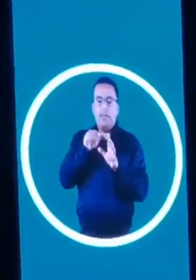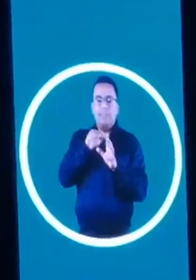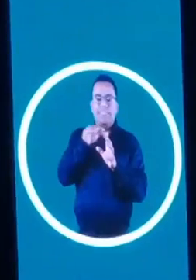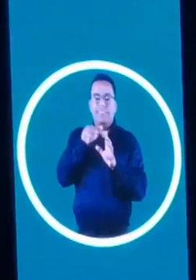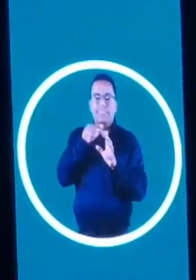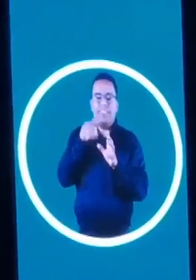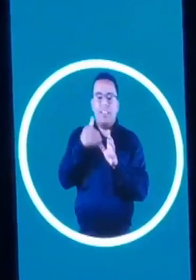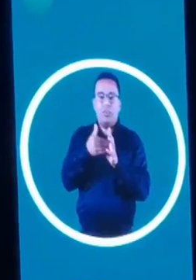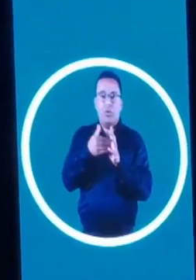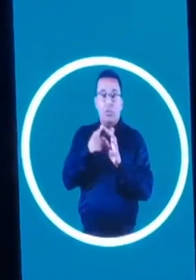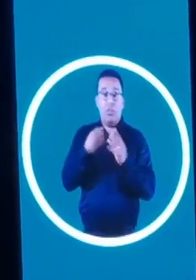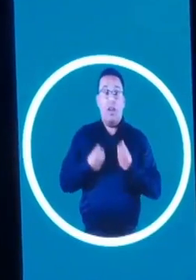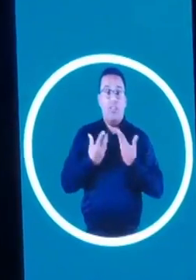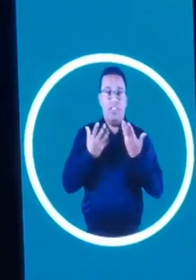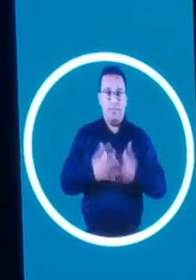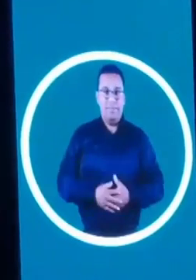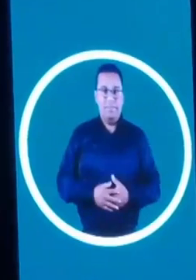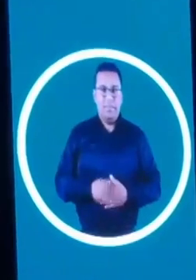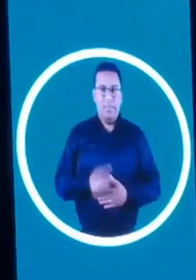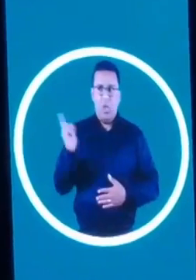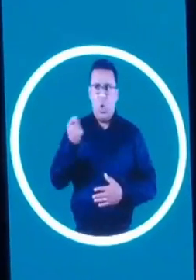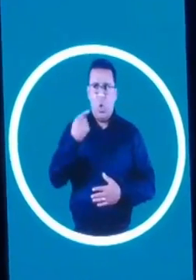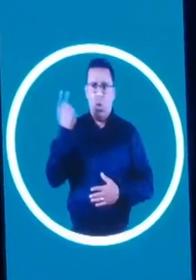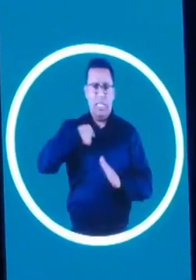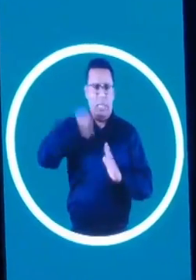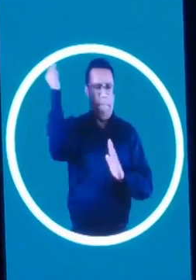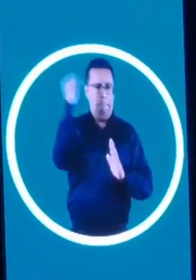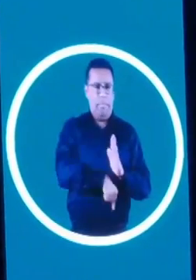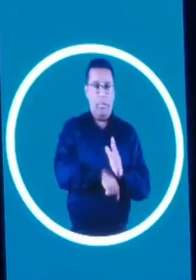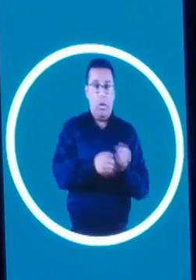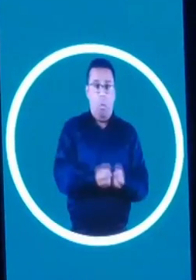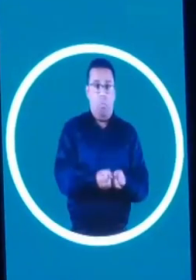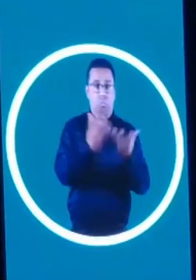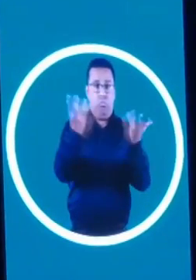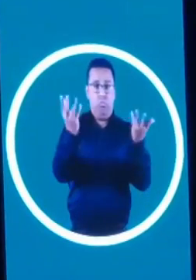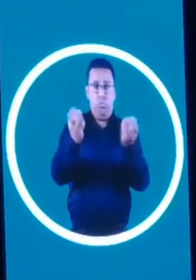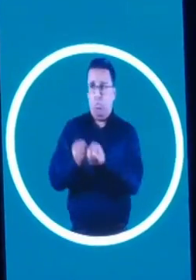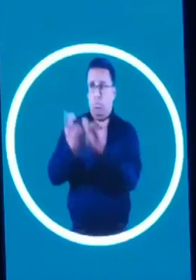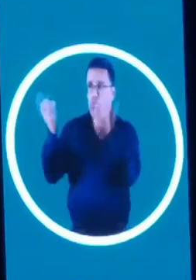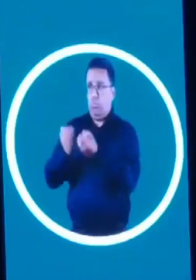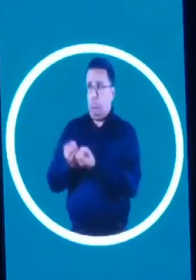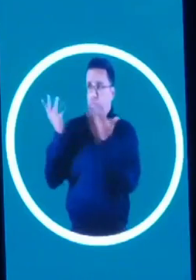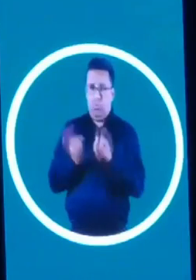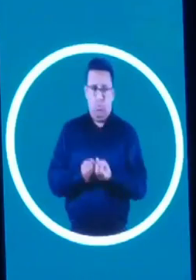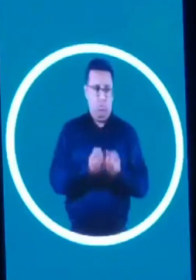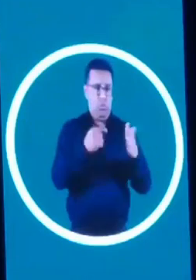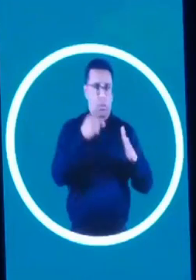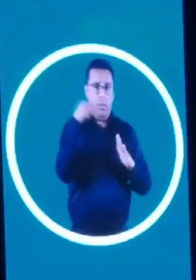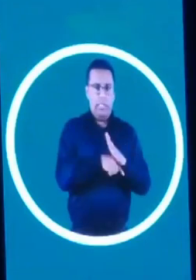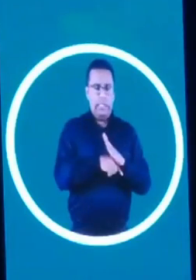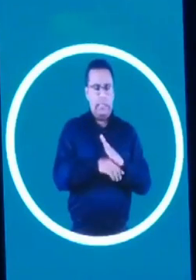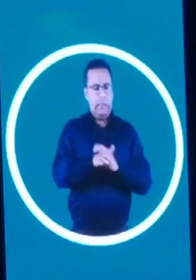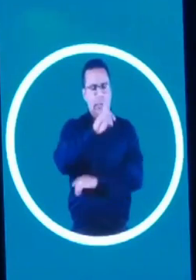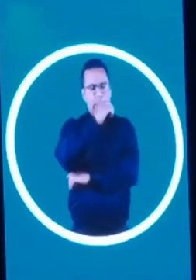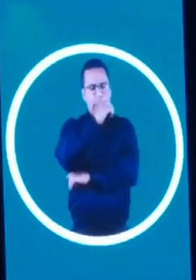Creo que la policrisis de la que tanto se habla nos ha puesto hoy a reflexionar como